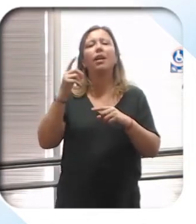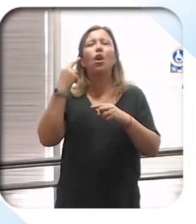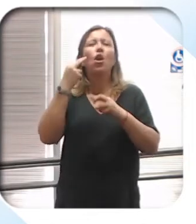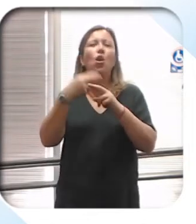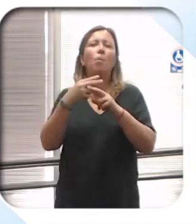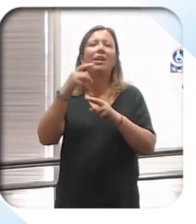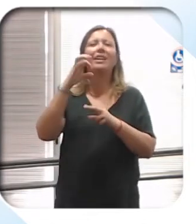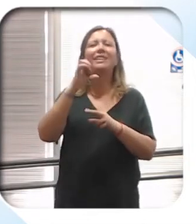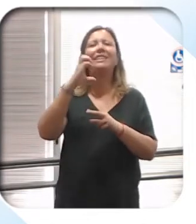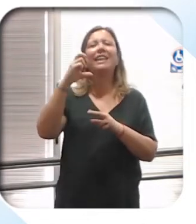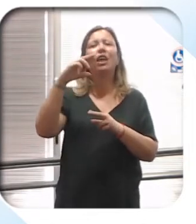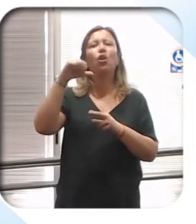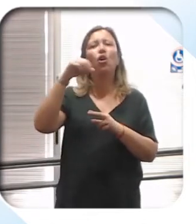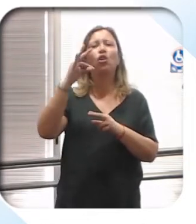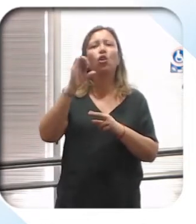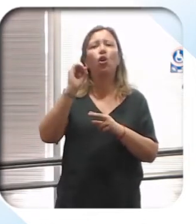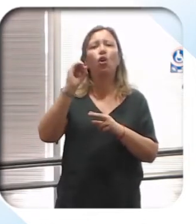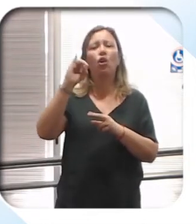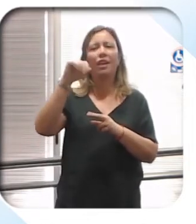nombrar,